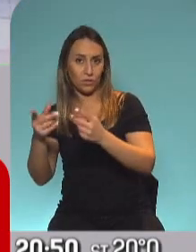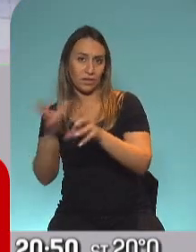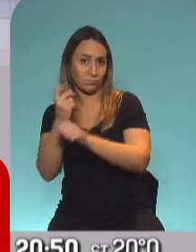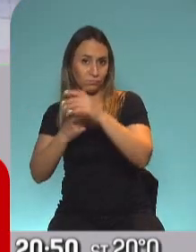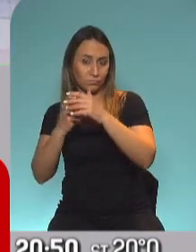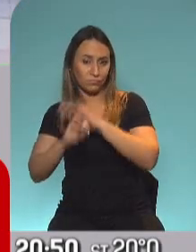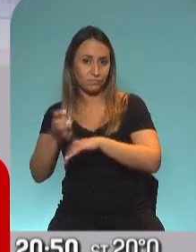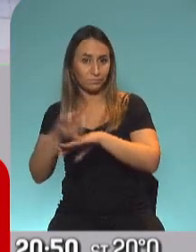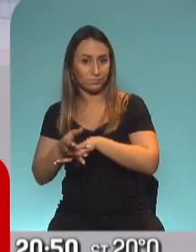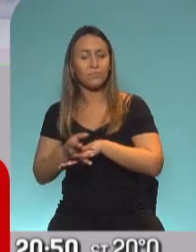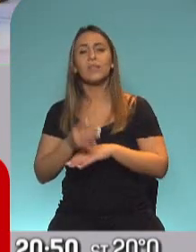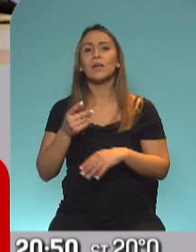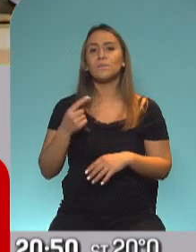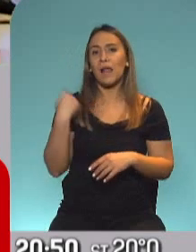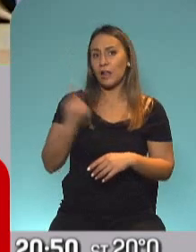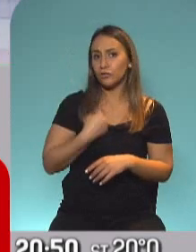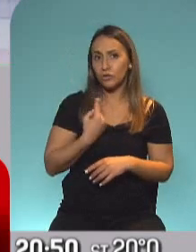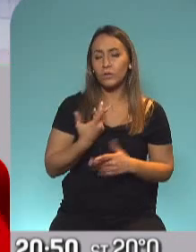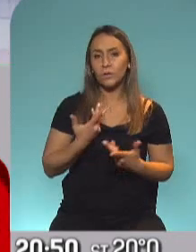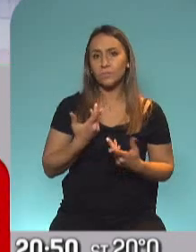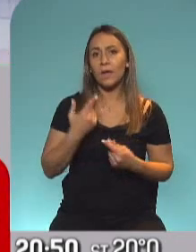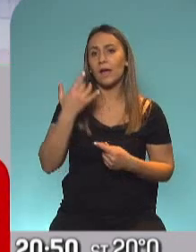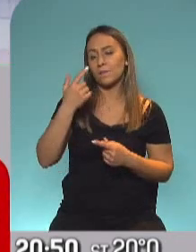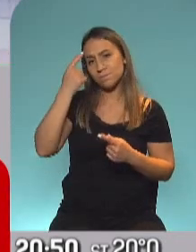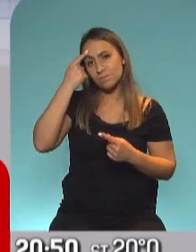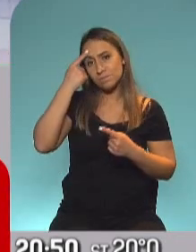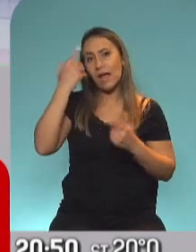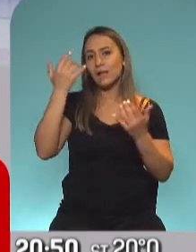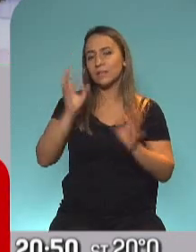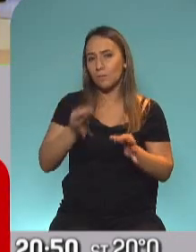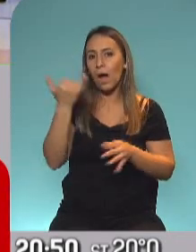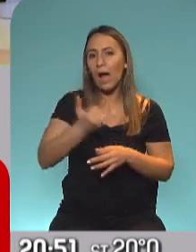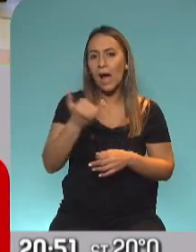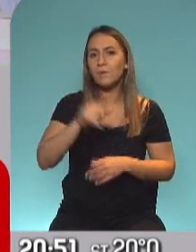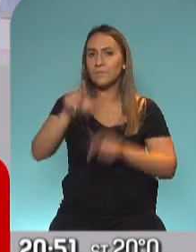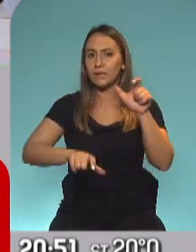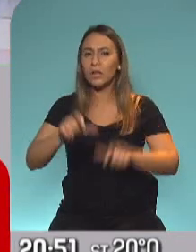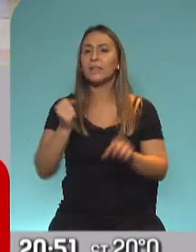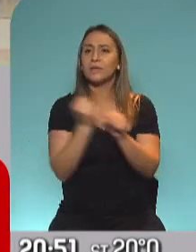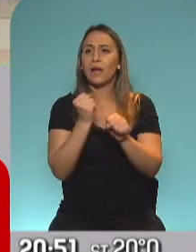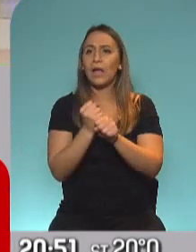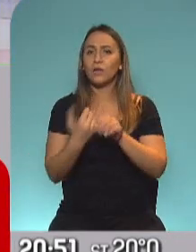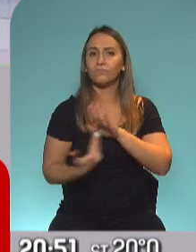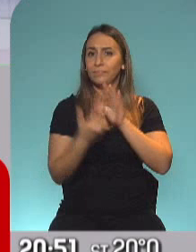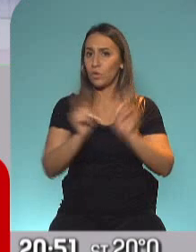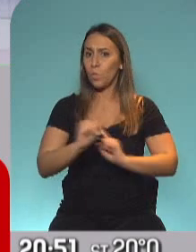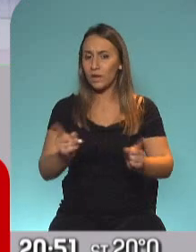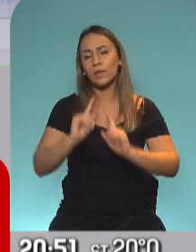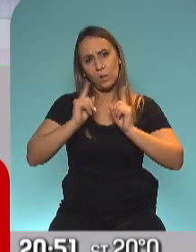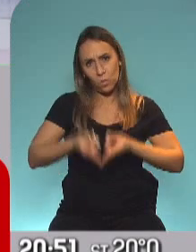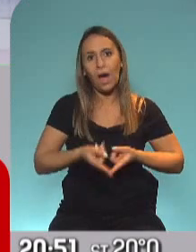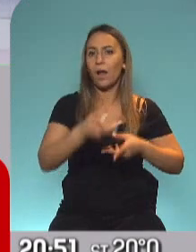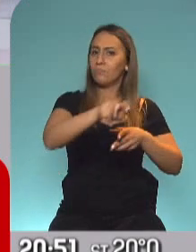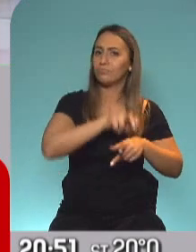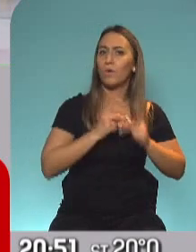gris que tenemos, que es que existen trabajadores no esenciales que están haciendo uso del transporte público y no hubo un control